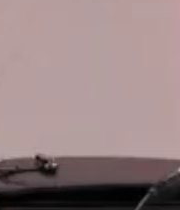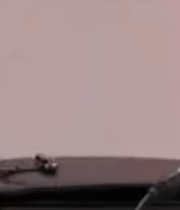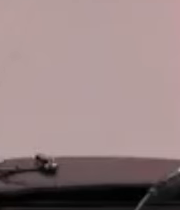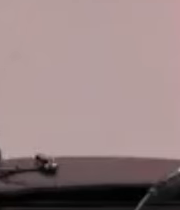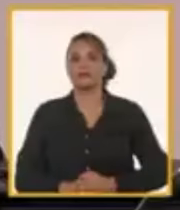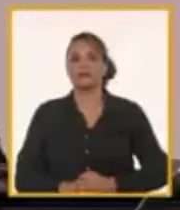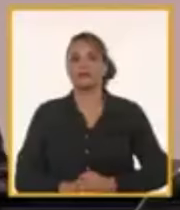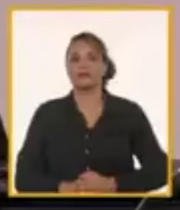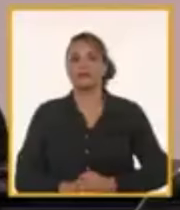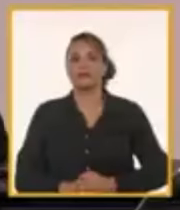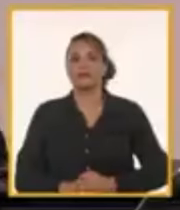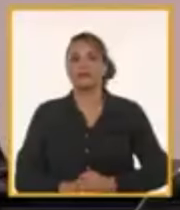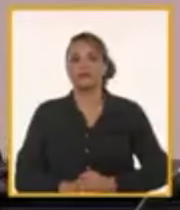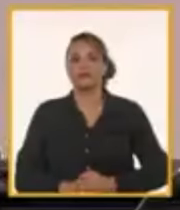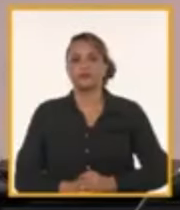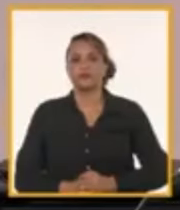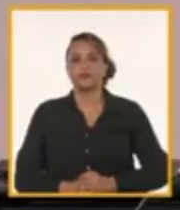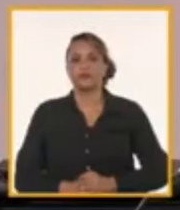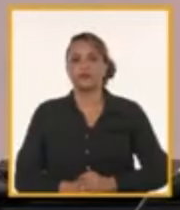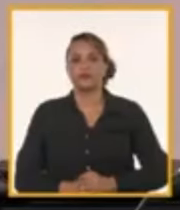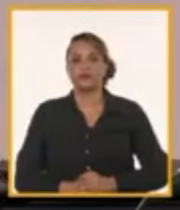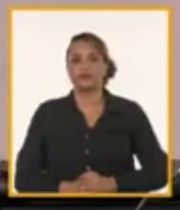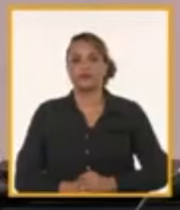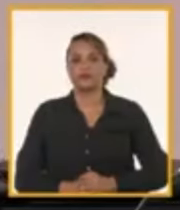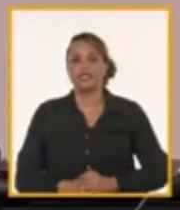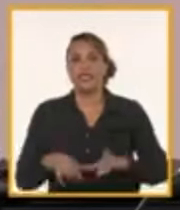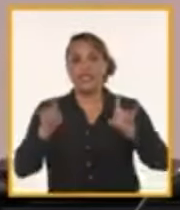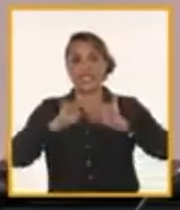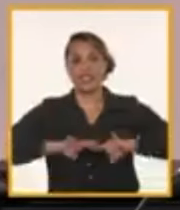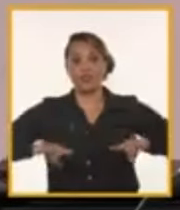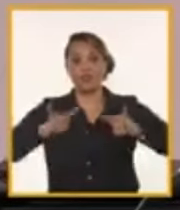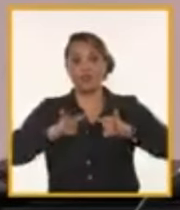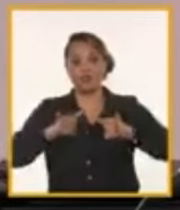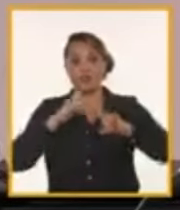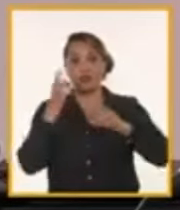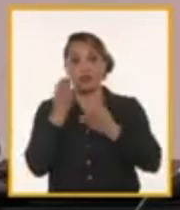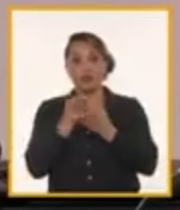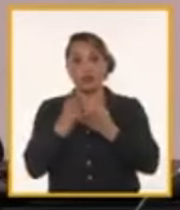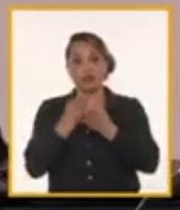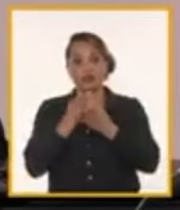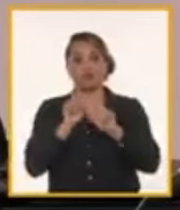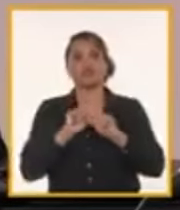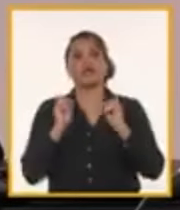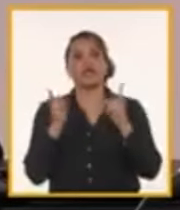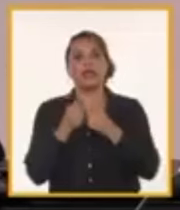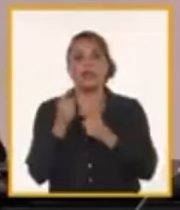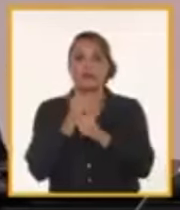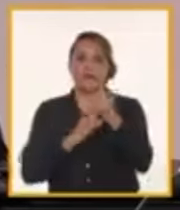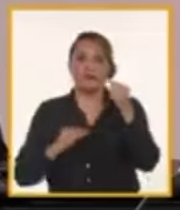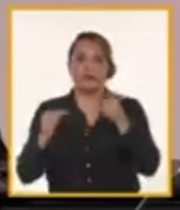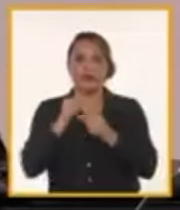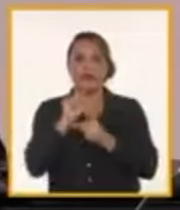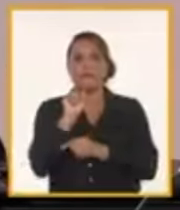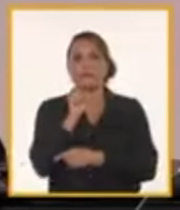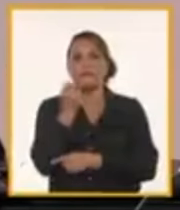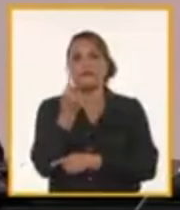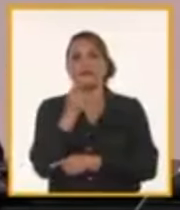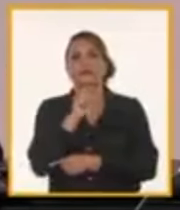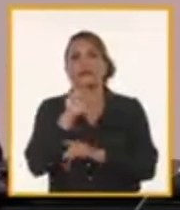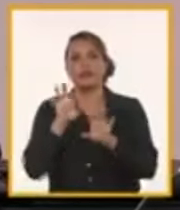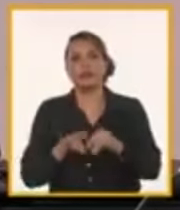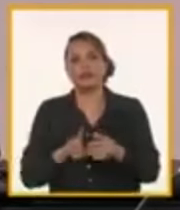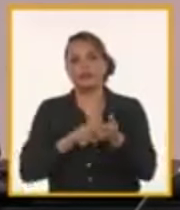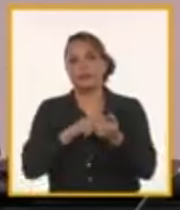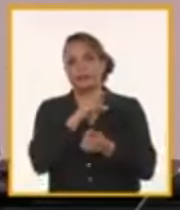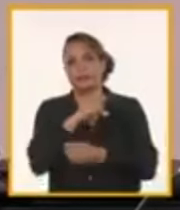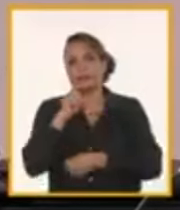bueno la educación general fue el tema del décimo posca desde la presidencia del primer Secretario del partido y presidente